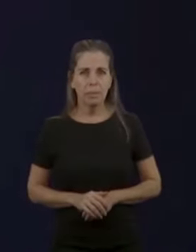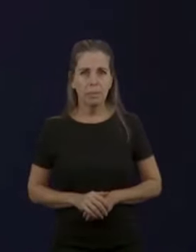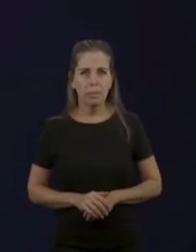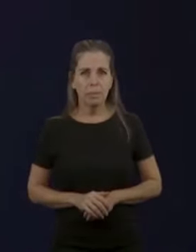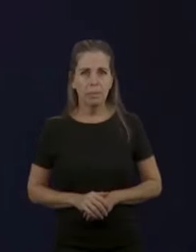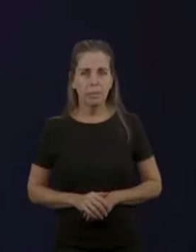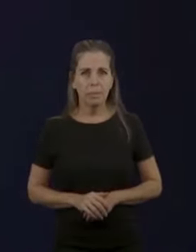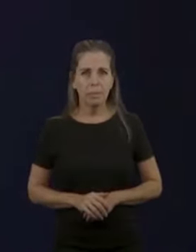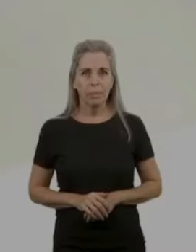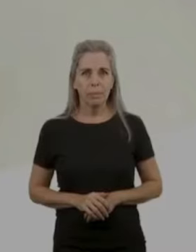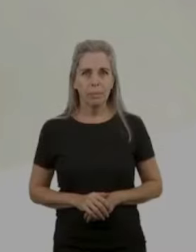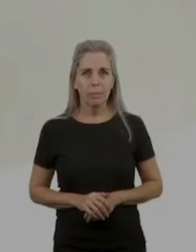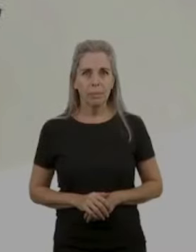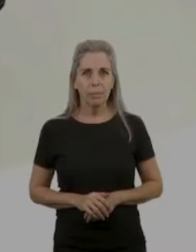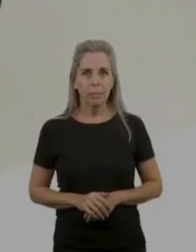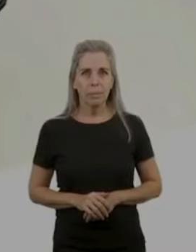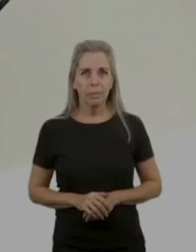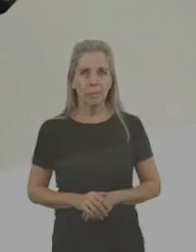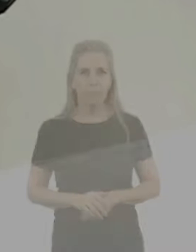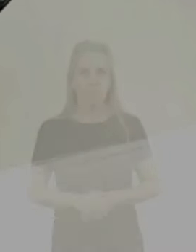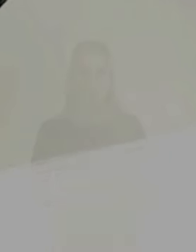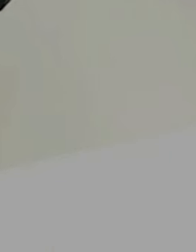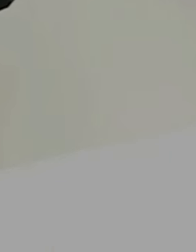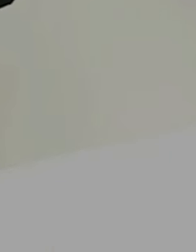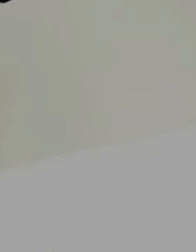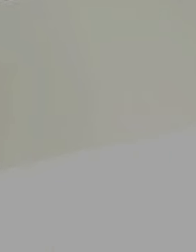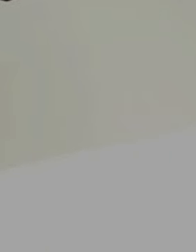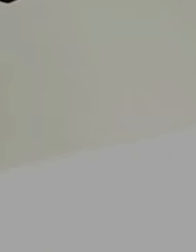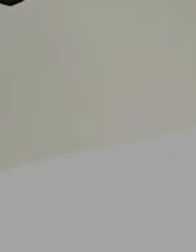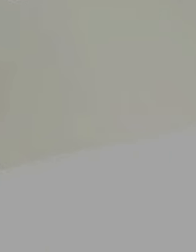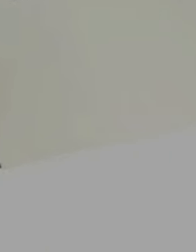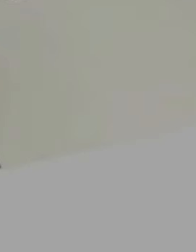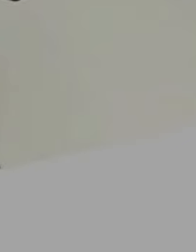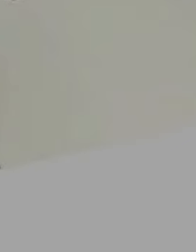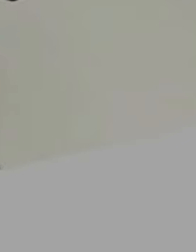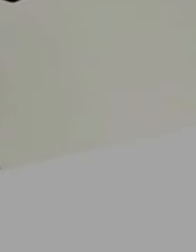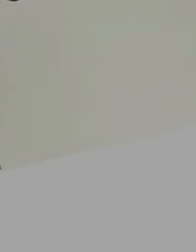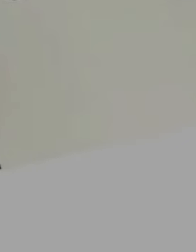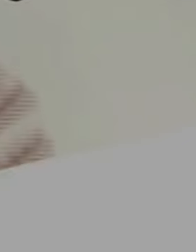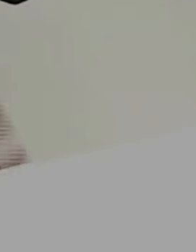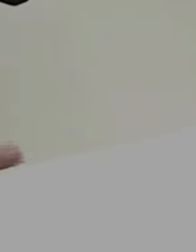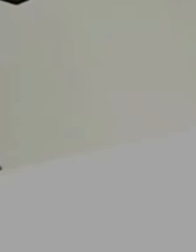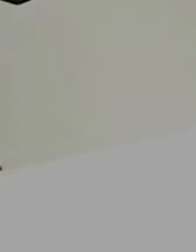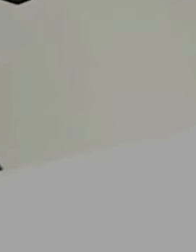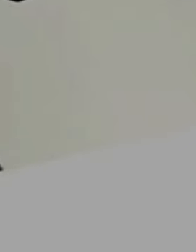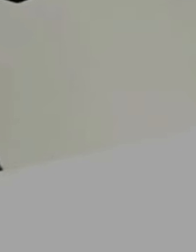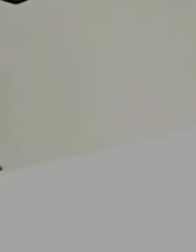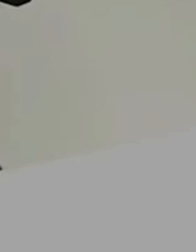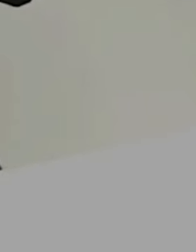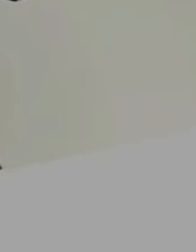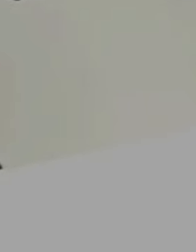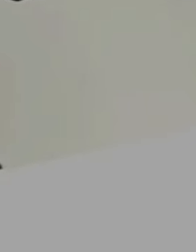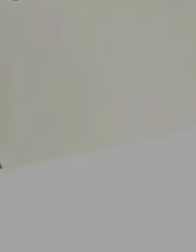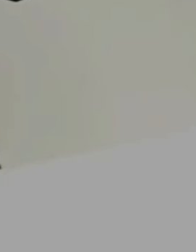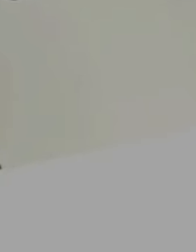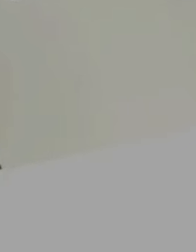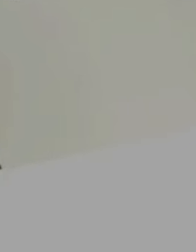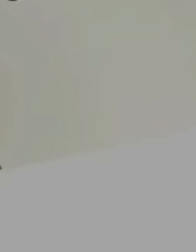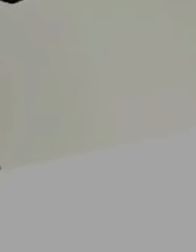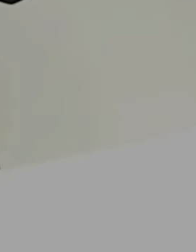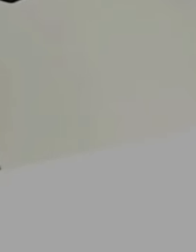pregunta Sí buenos días Manuel este la de 24 todo bien eh Bueno tras el paro del segundo paro de la